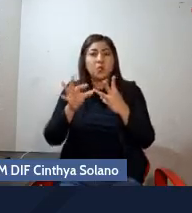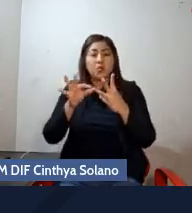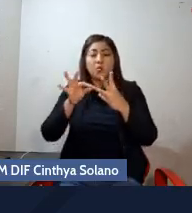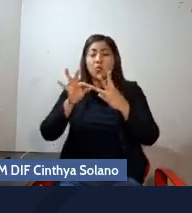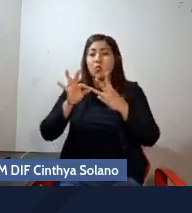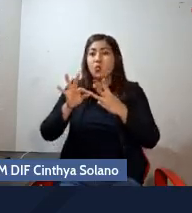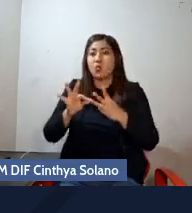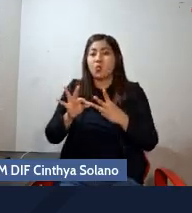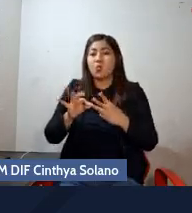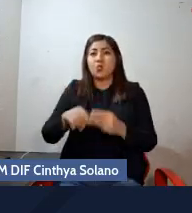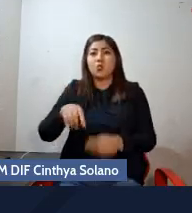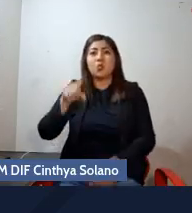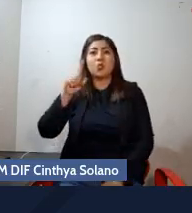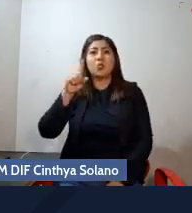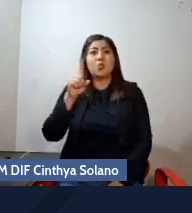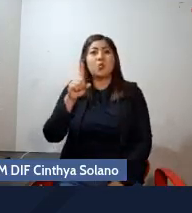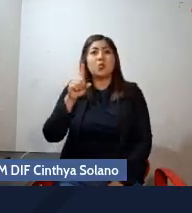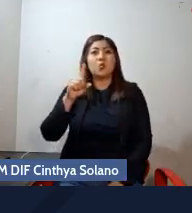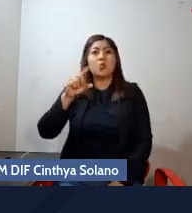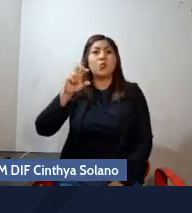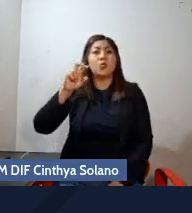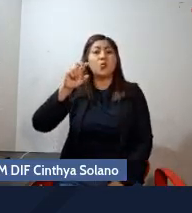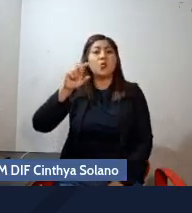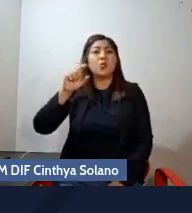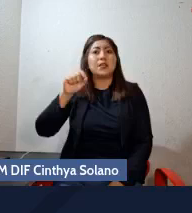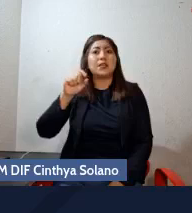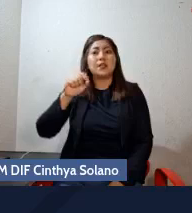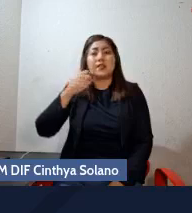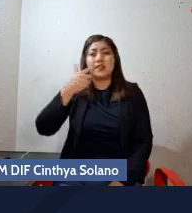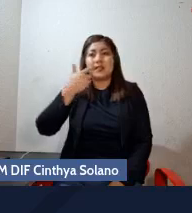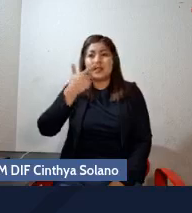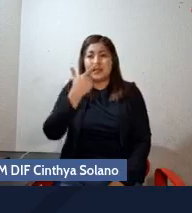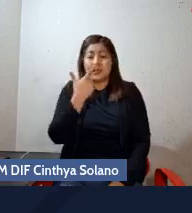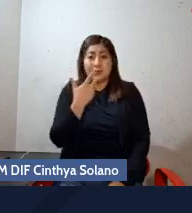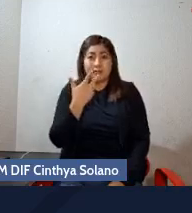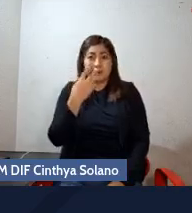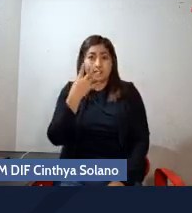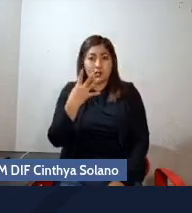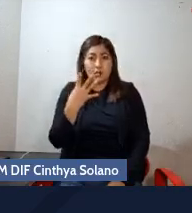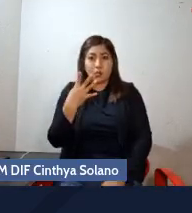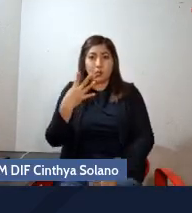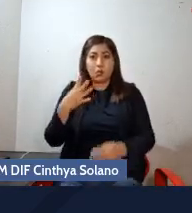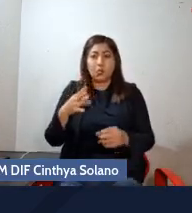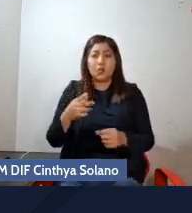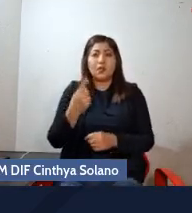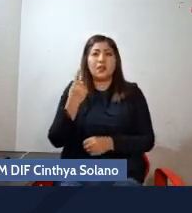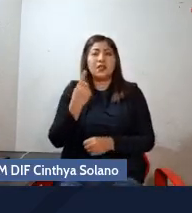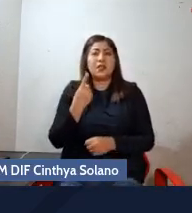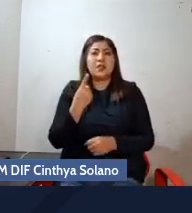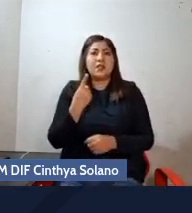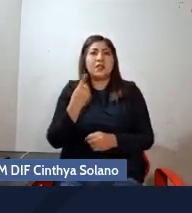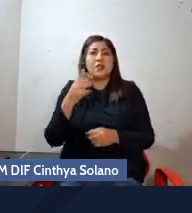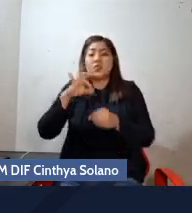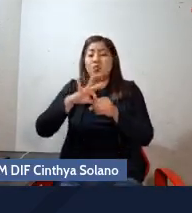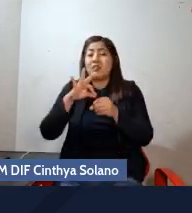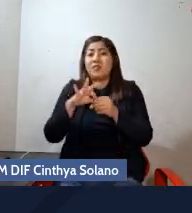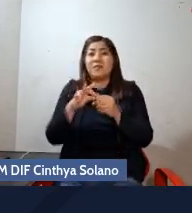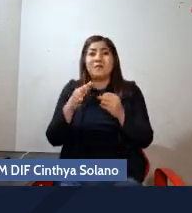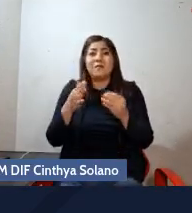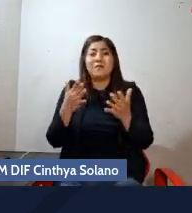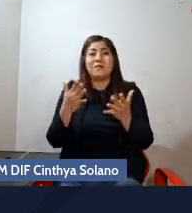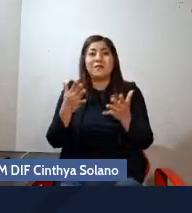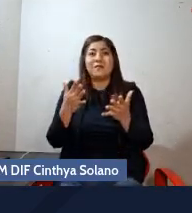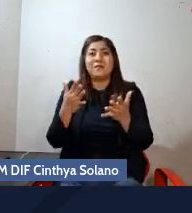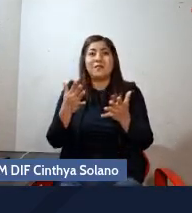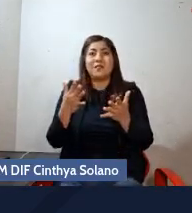de las personas encuestadas nos dijo que la deshonestidad de los políticos es el motivo por el cual